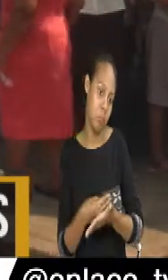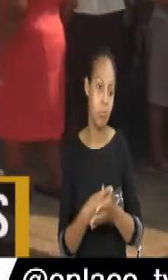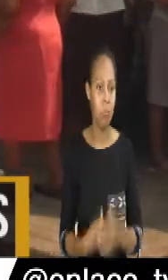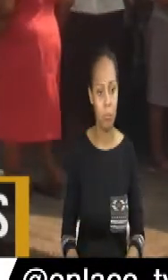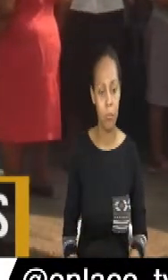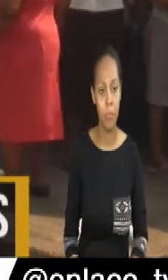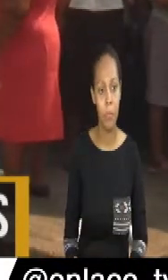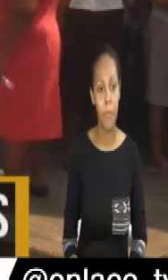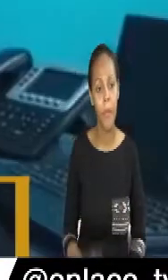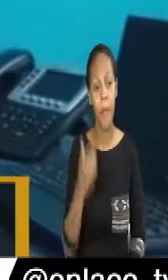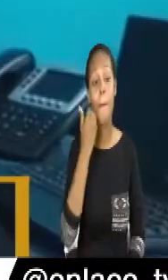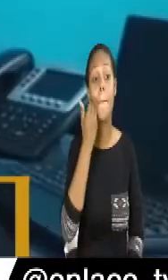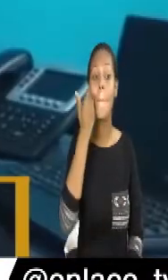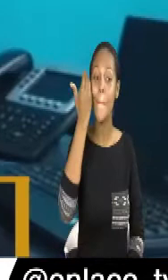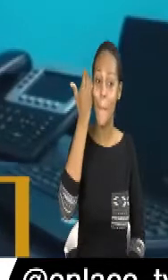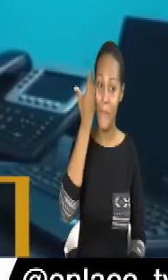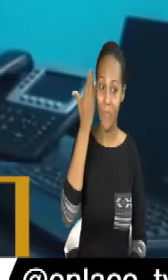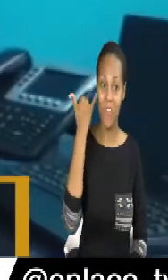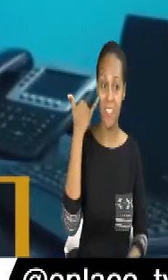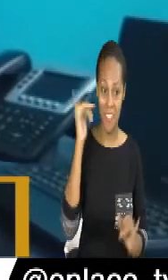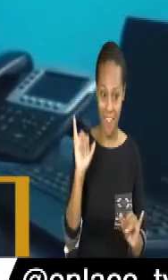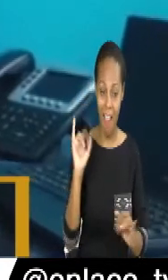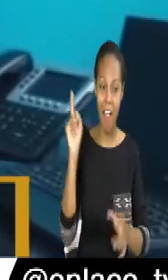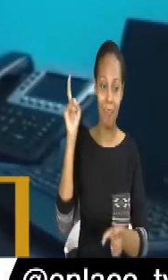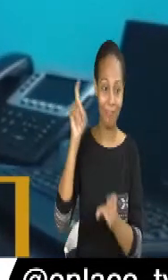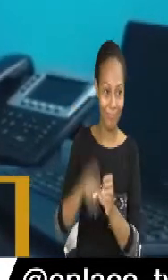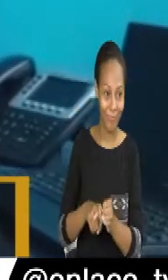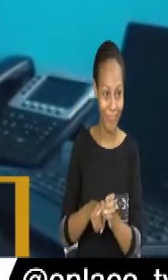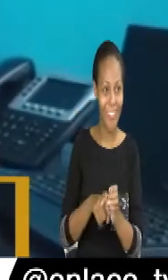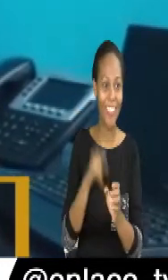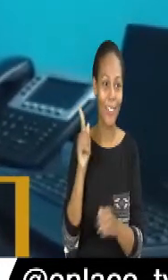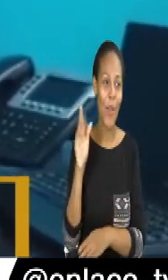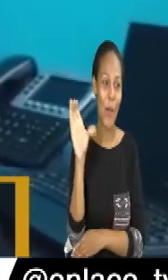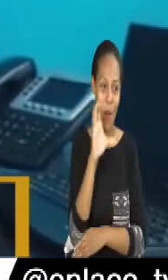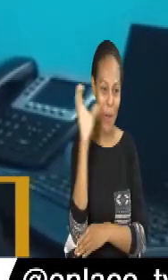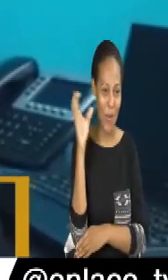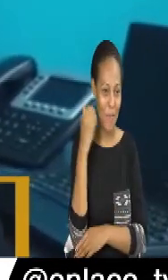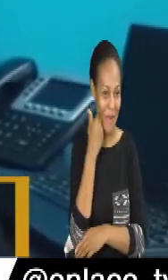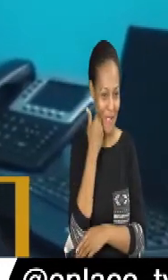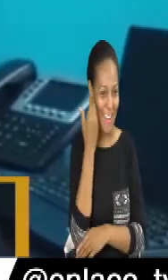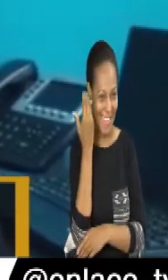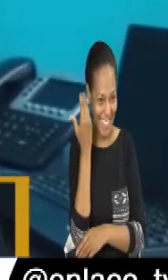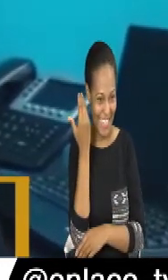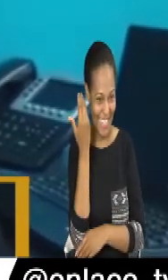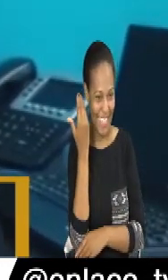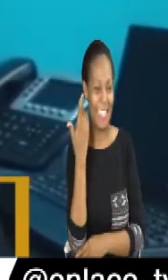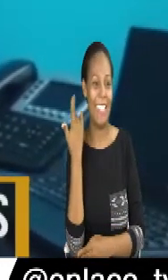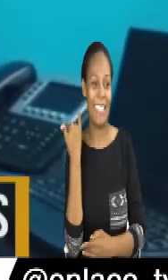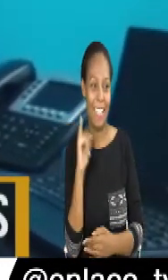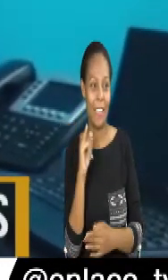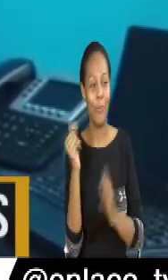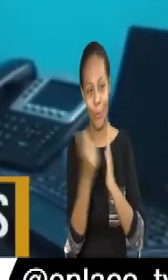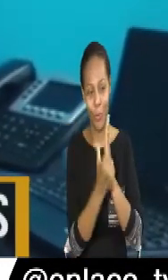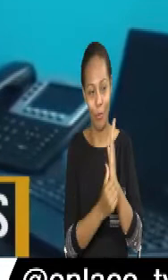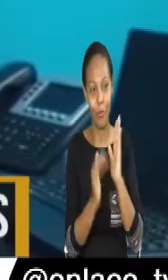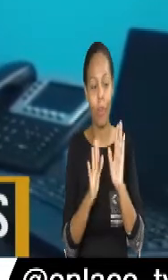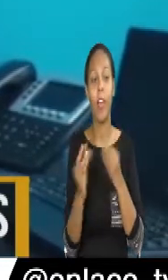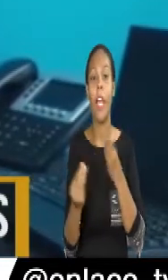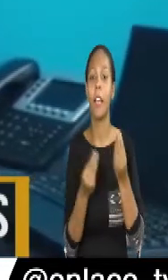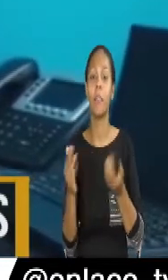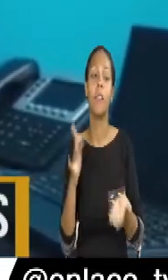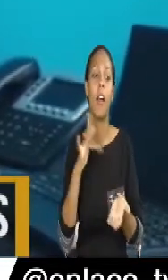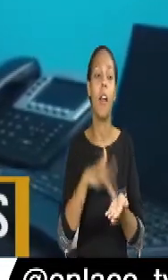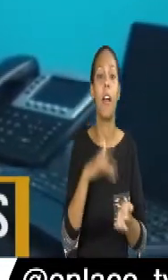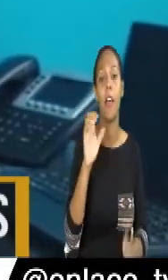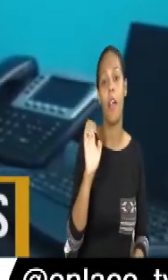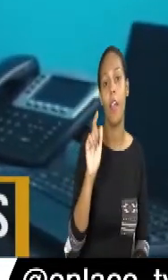adultos mayores beneficiarios del programa Colombia Mayor a que se acerquen a los diferentes puntos de FECTI y CONESRED a